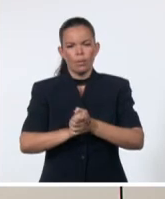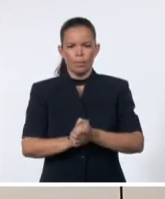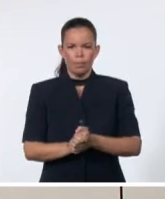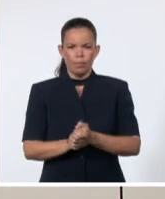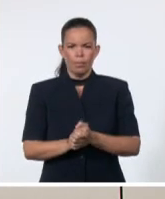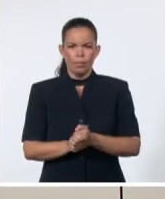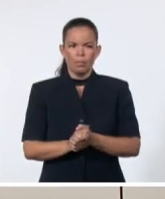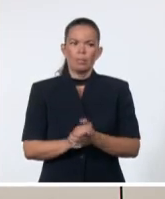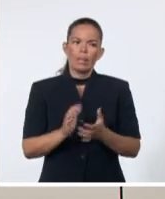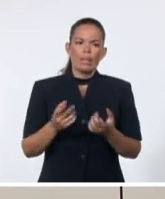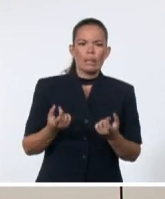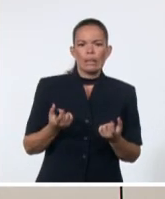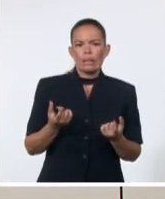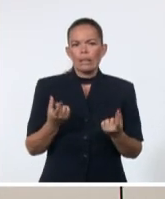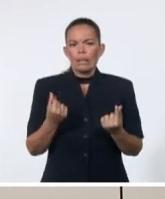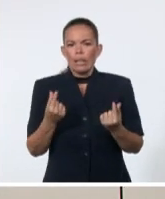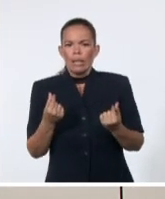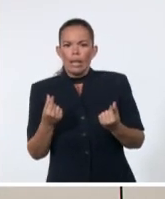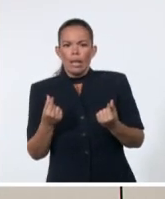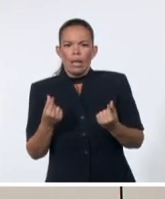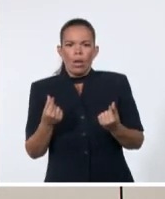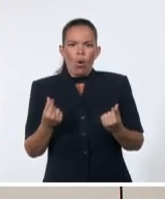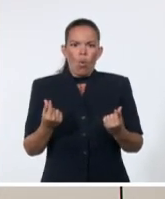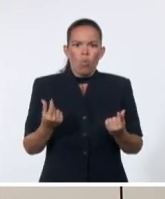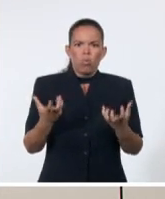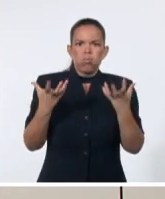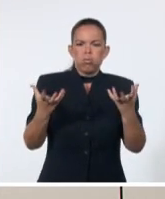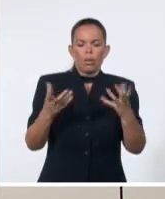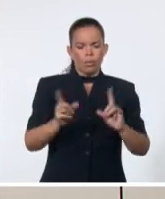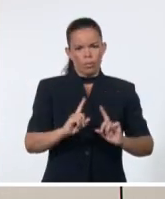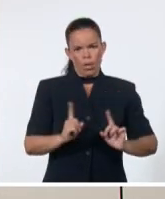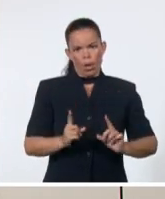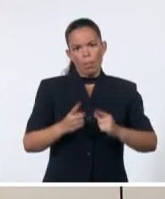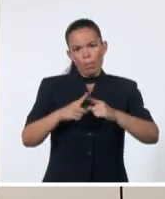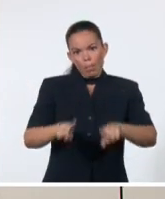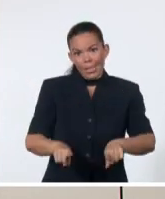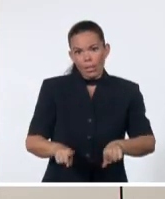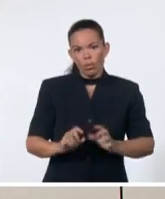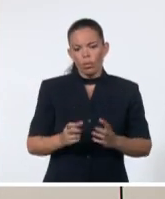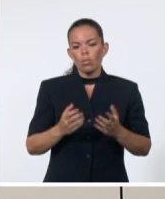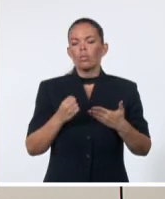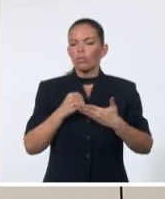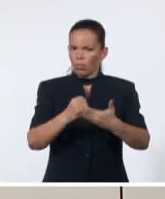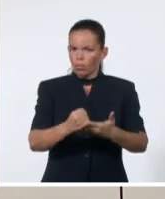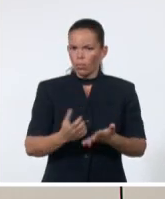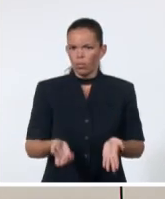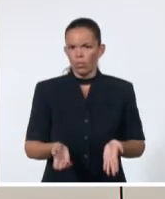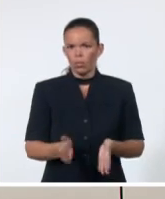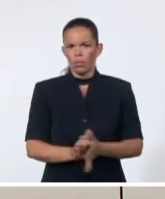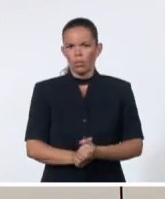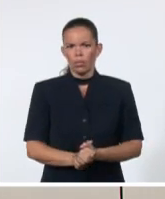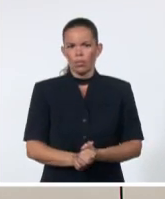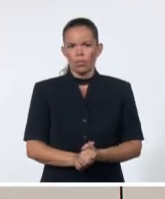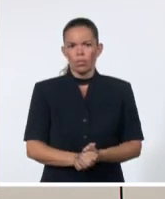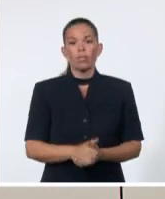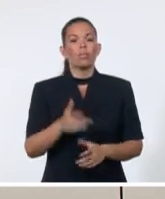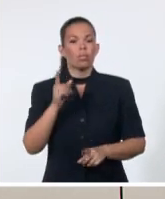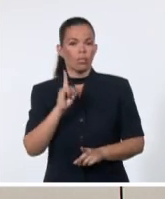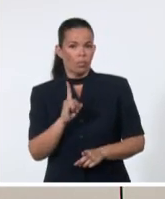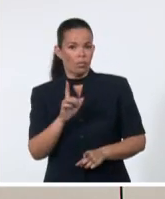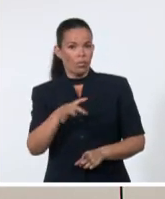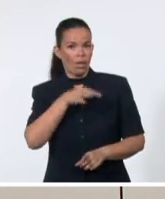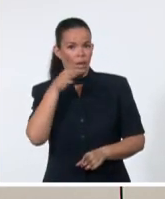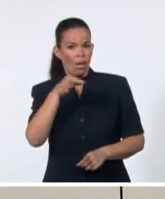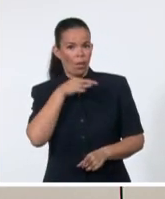tan relevante. Pero si piensa así, déjeme decirle que se equivoca. La creación de estos mecanismos y el fondo abre